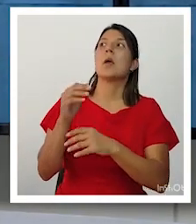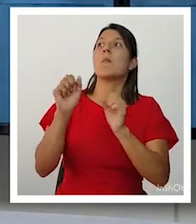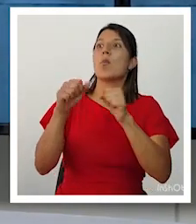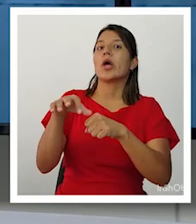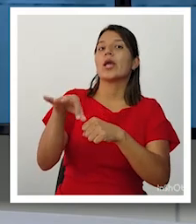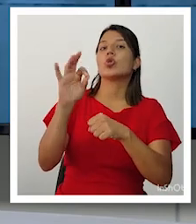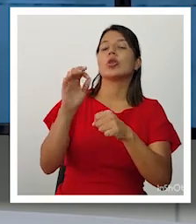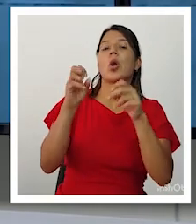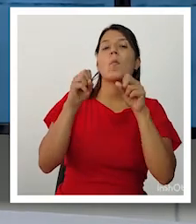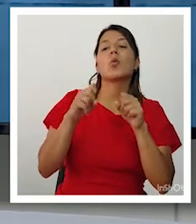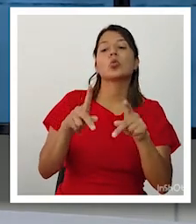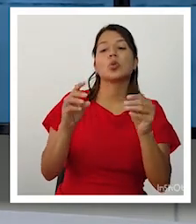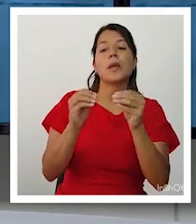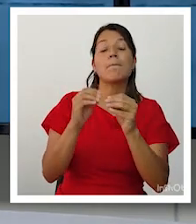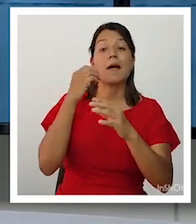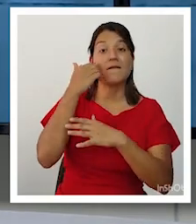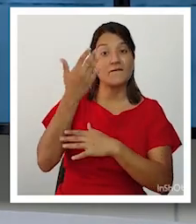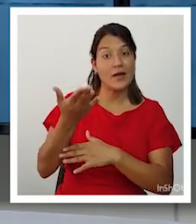más fácilmente.